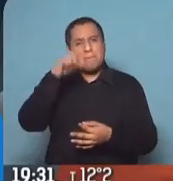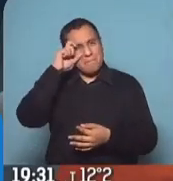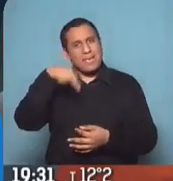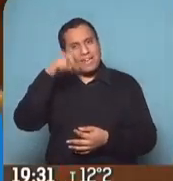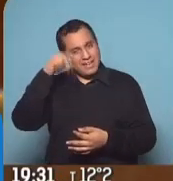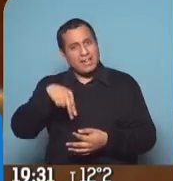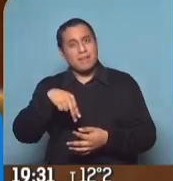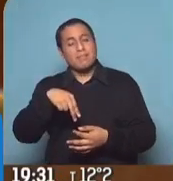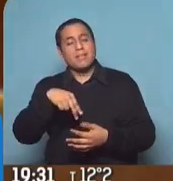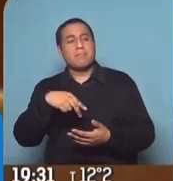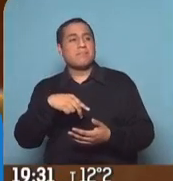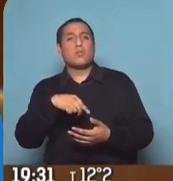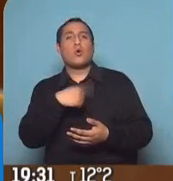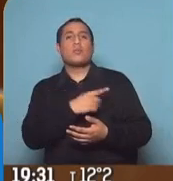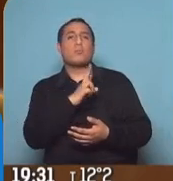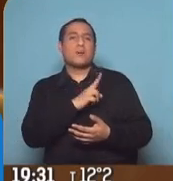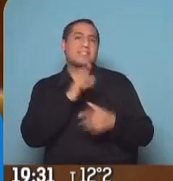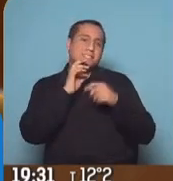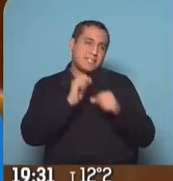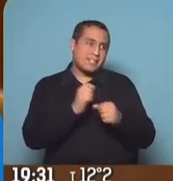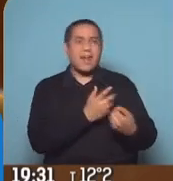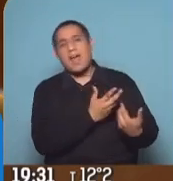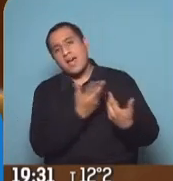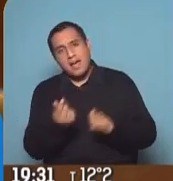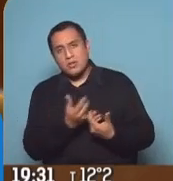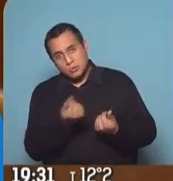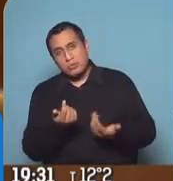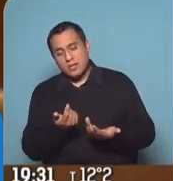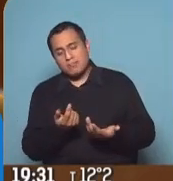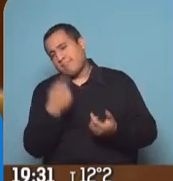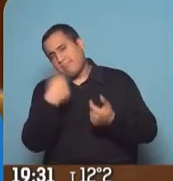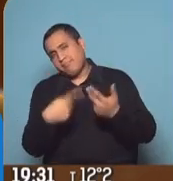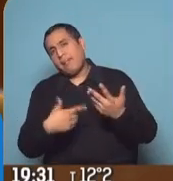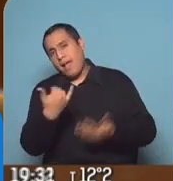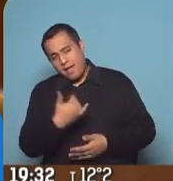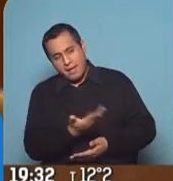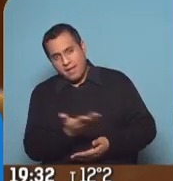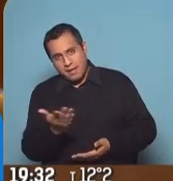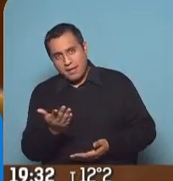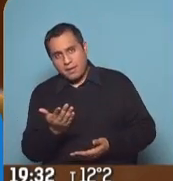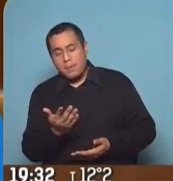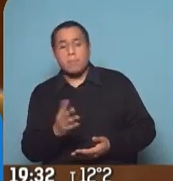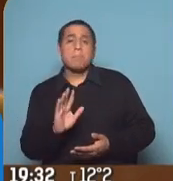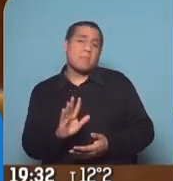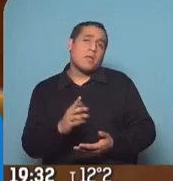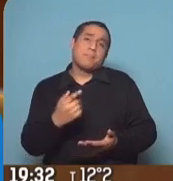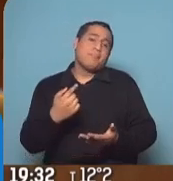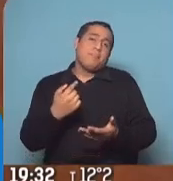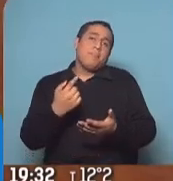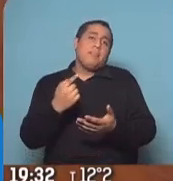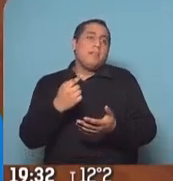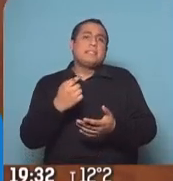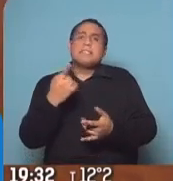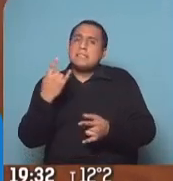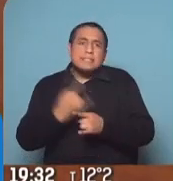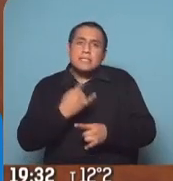es, Secretaría de Medio Ambiente, varios Sí, sí. cargos, ¿no es cierto? Y, pero él siempre